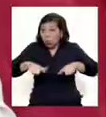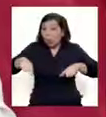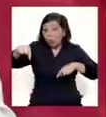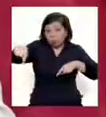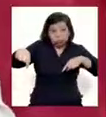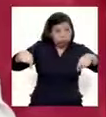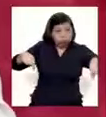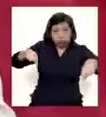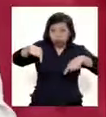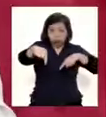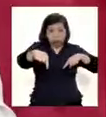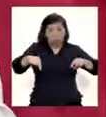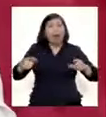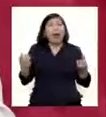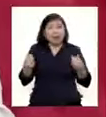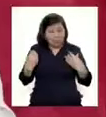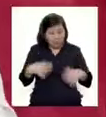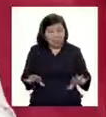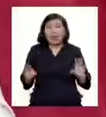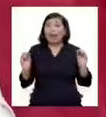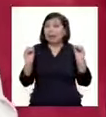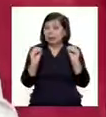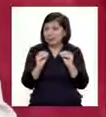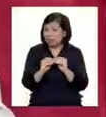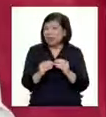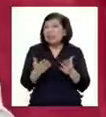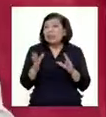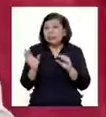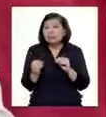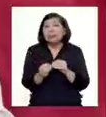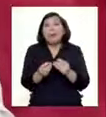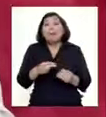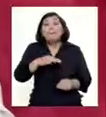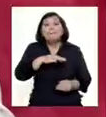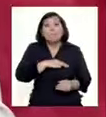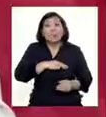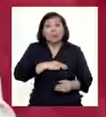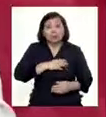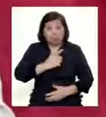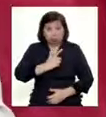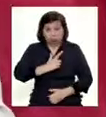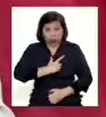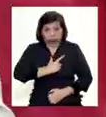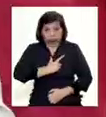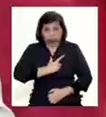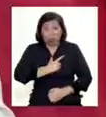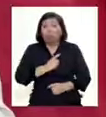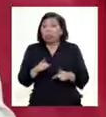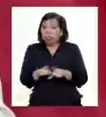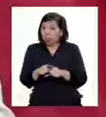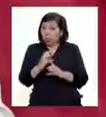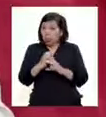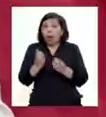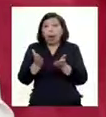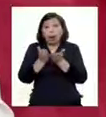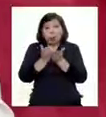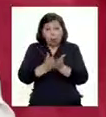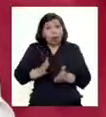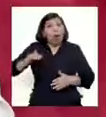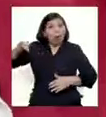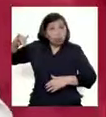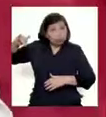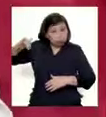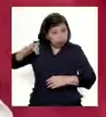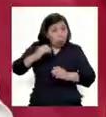en diversas jurisdicciones, y también se ha plegado a esta asistencia el Ministerio de Defensa con sus buses de la Marina de Guerra, de la Fuerza